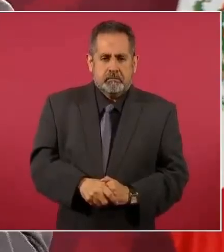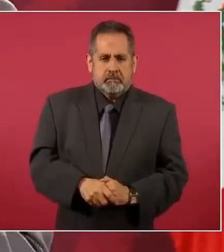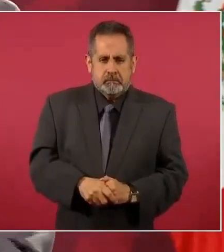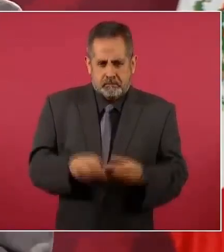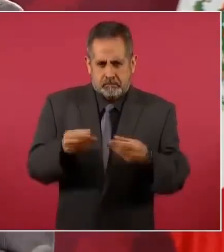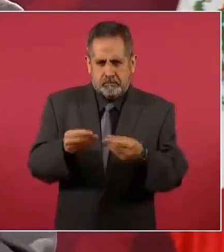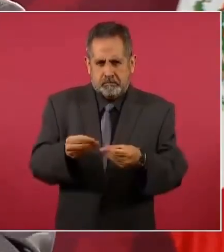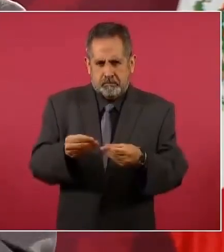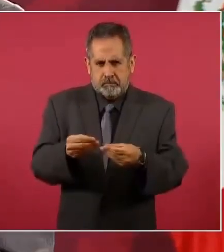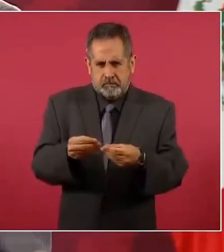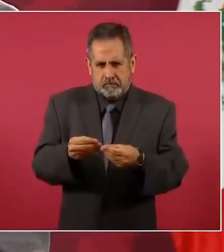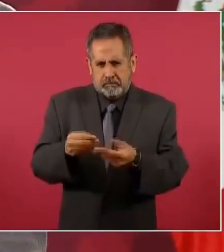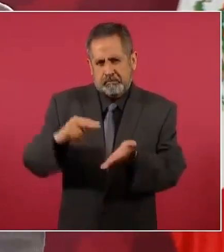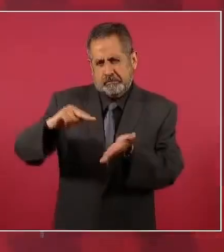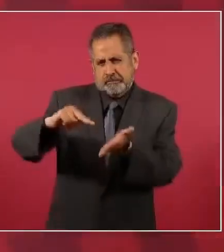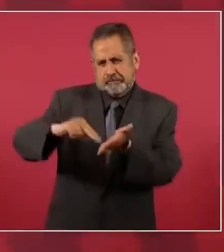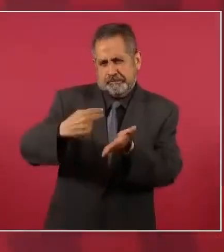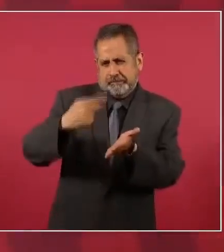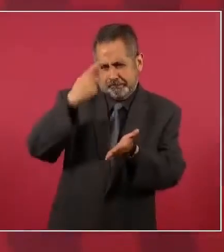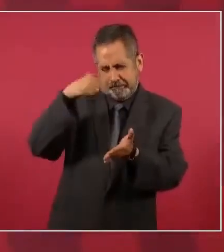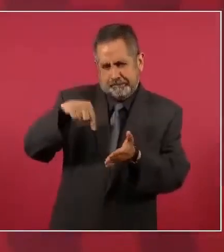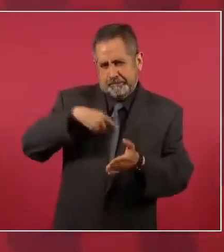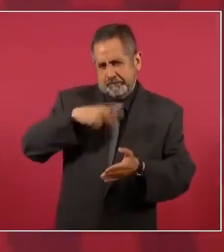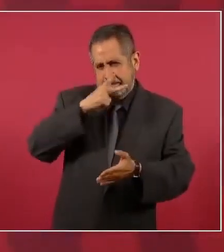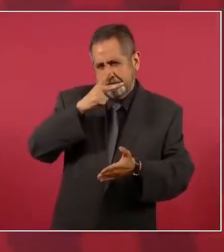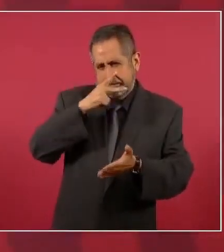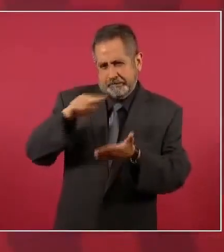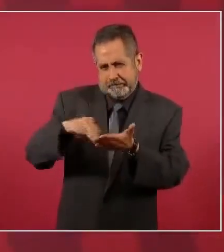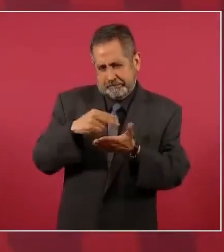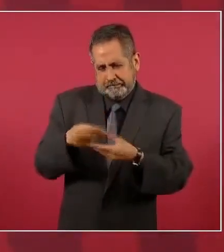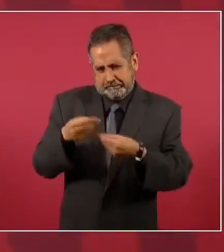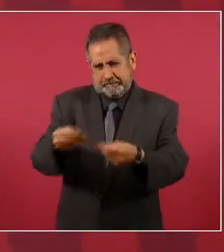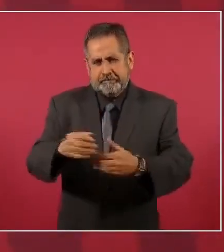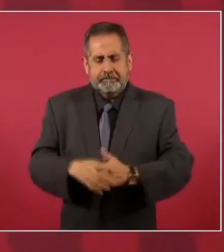Póngale, ¿no? Su autógrafo ahí.